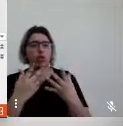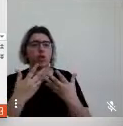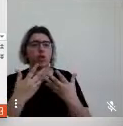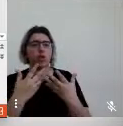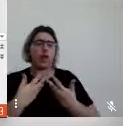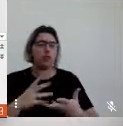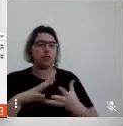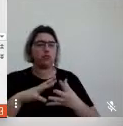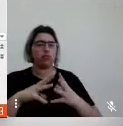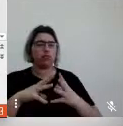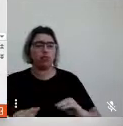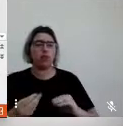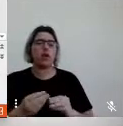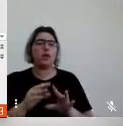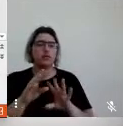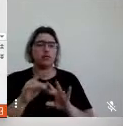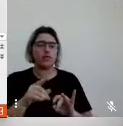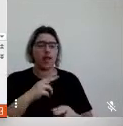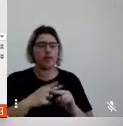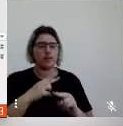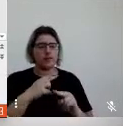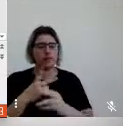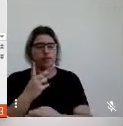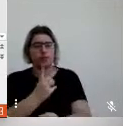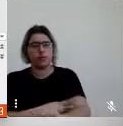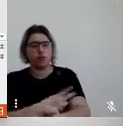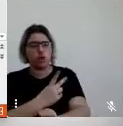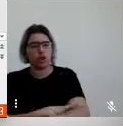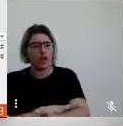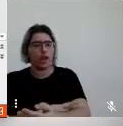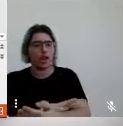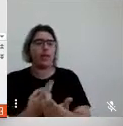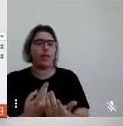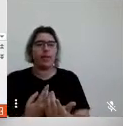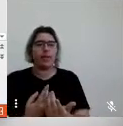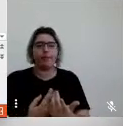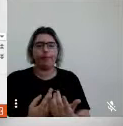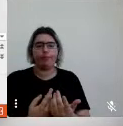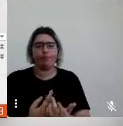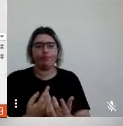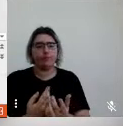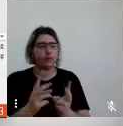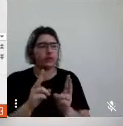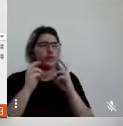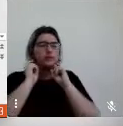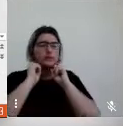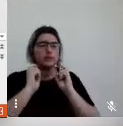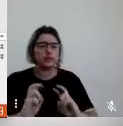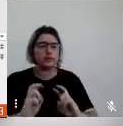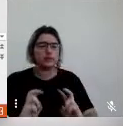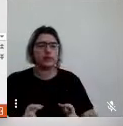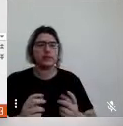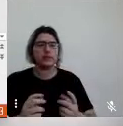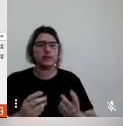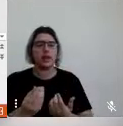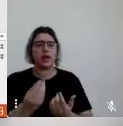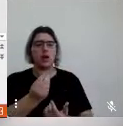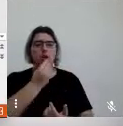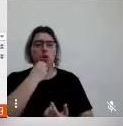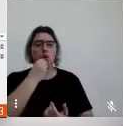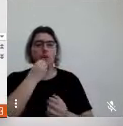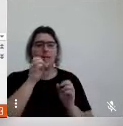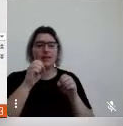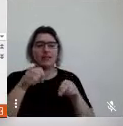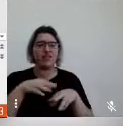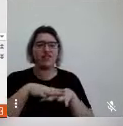sales de hierro, los tratamientos de quimioterapia que comentaba antes, el factor del estrés, dietas muy pobres en fibra